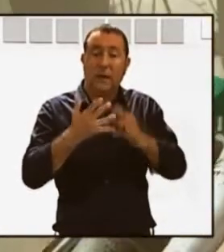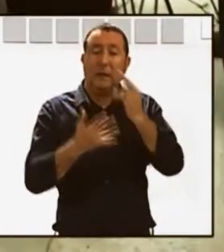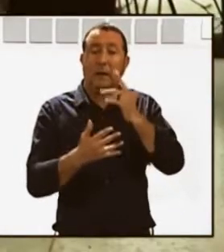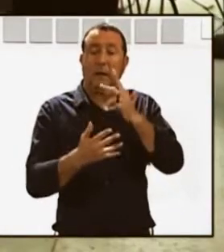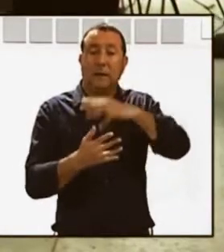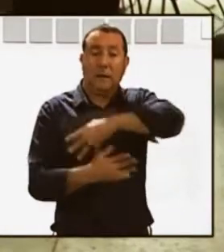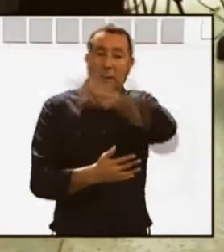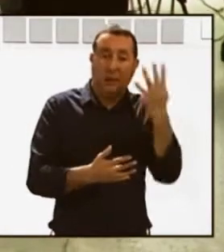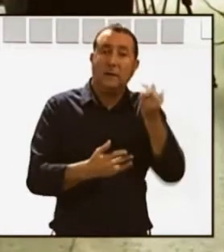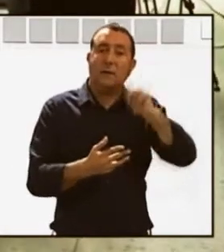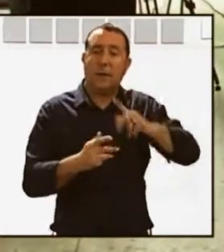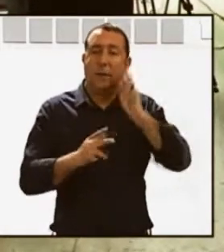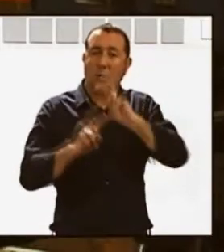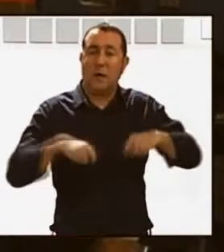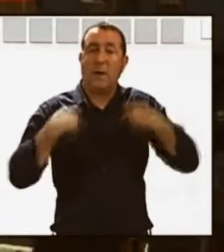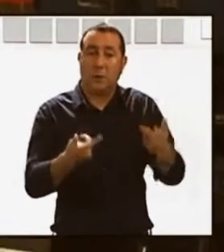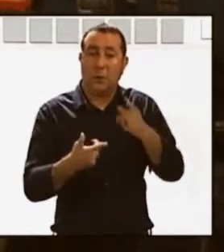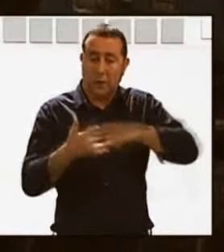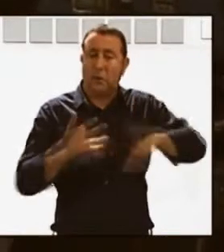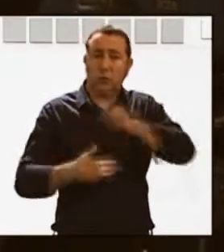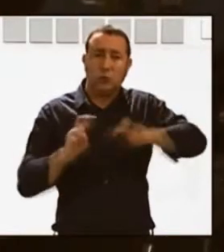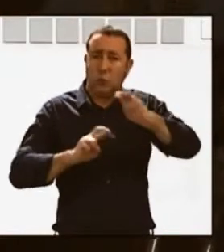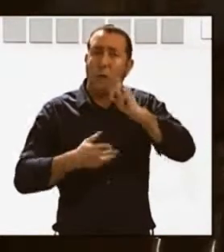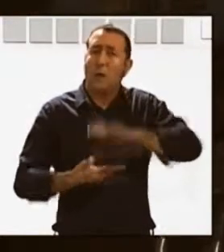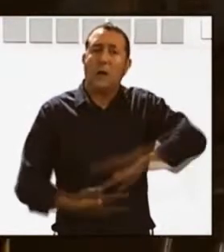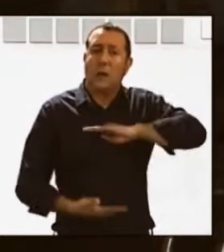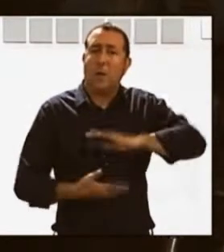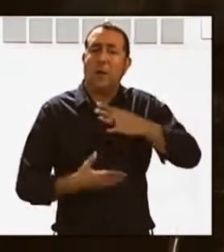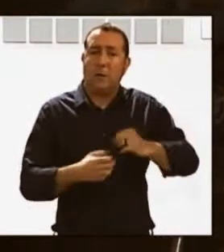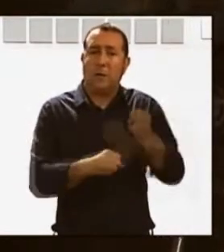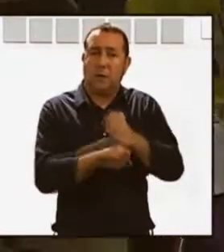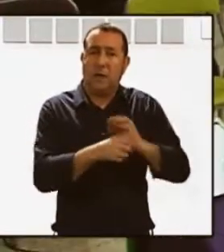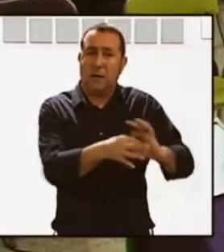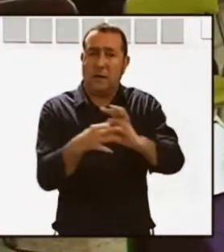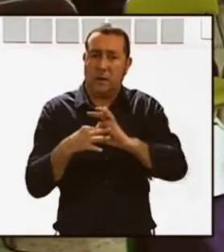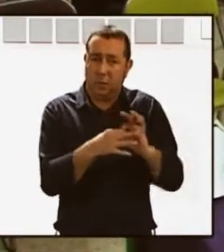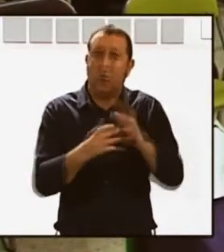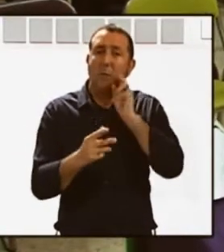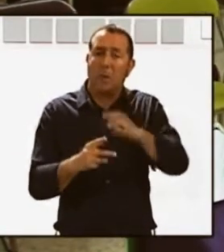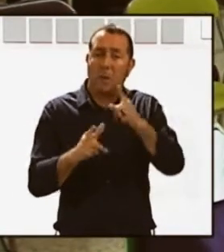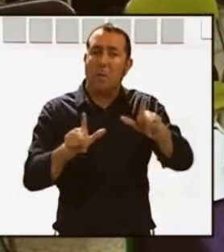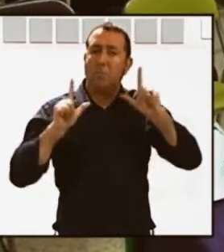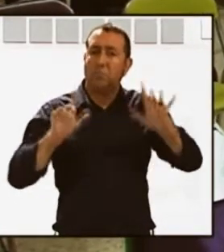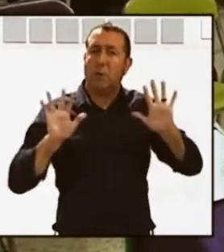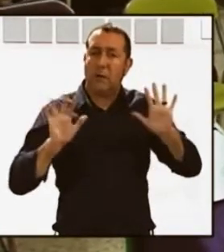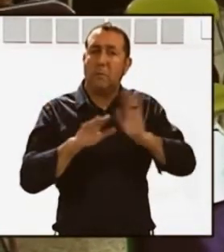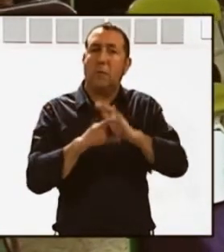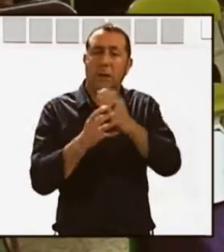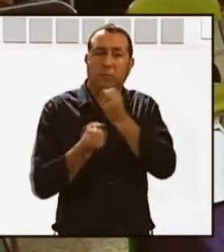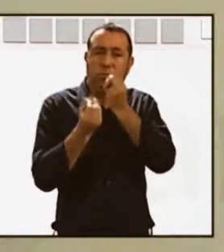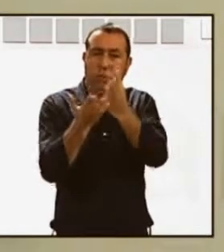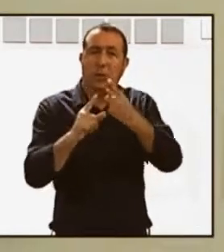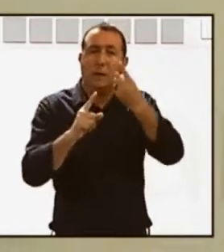y ecologista. Han destacado su capacidad para trabajar en equipo y han resaltado su valentía a la hora de denunciar y